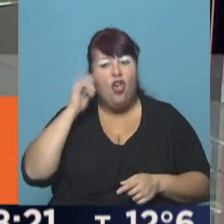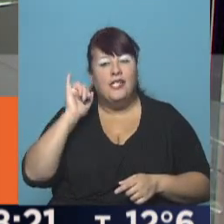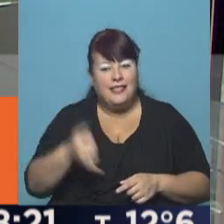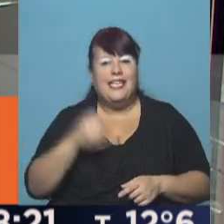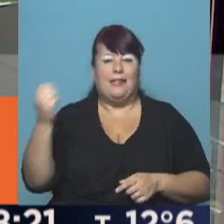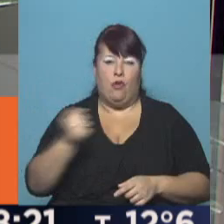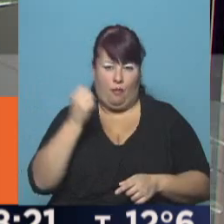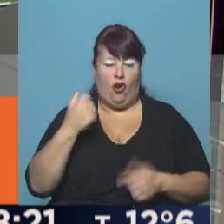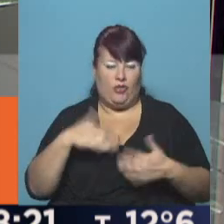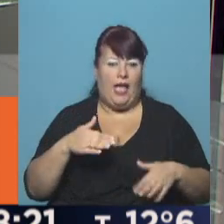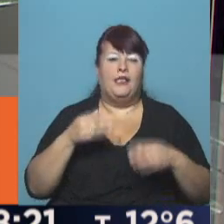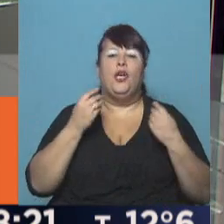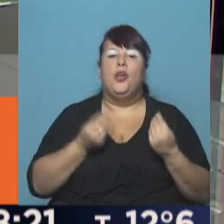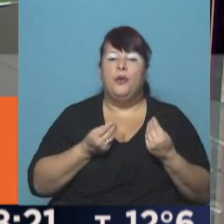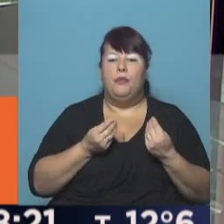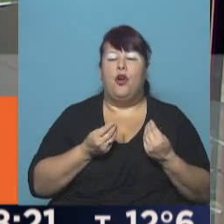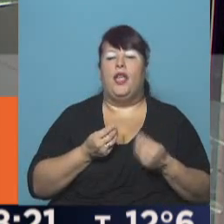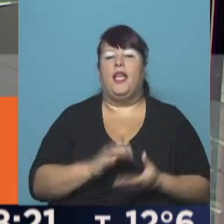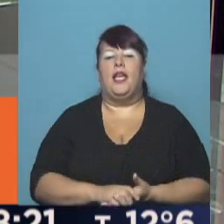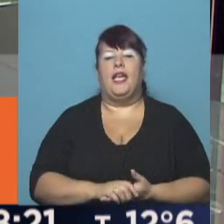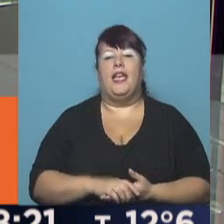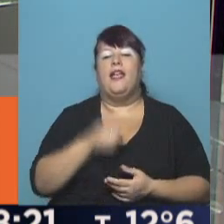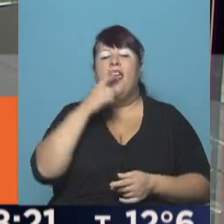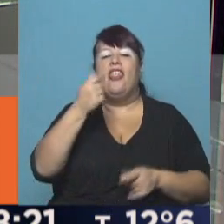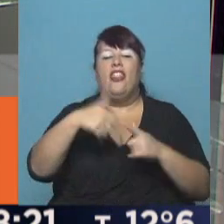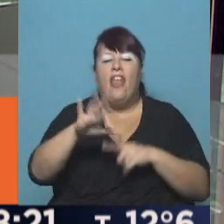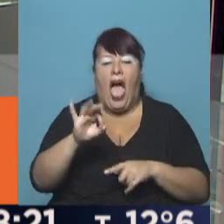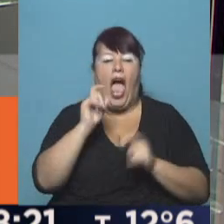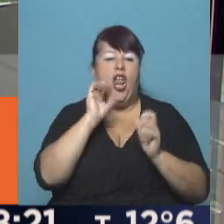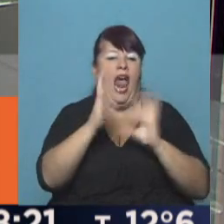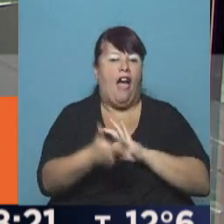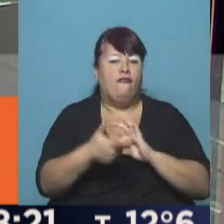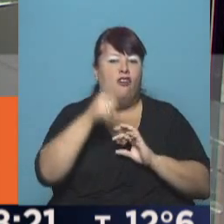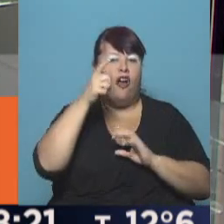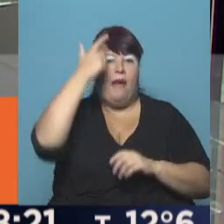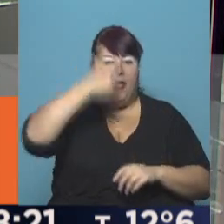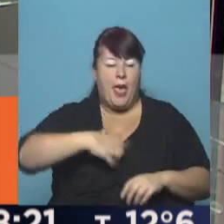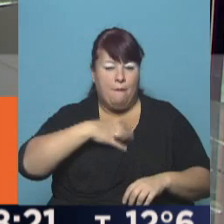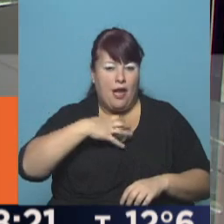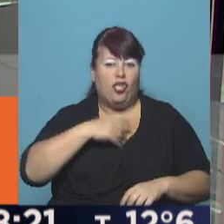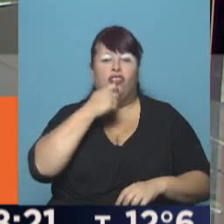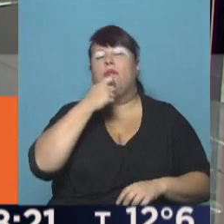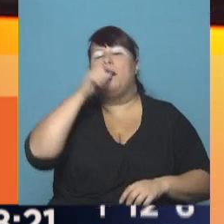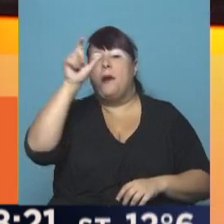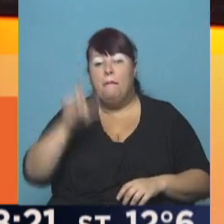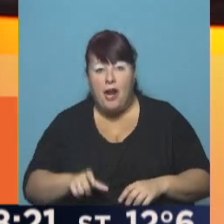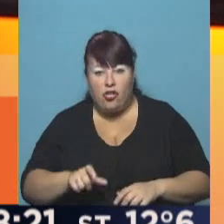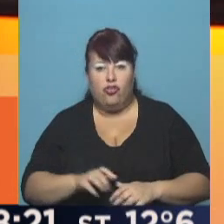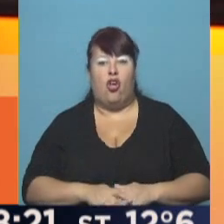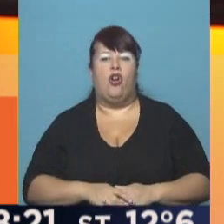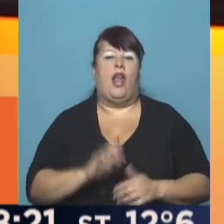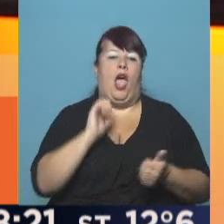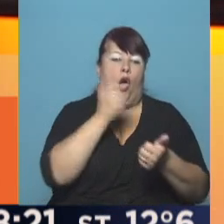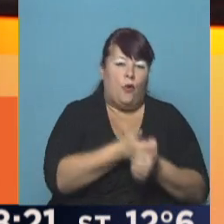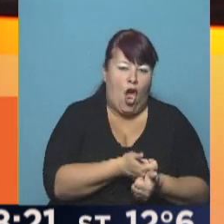nos interesa mucho, porque el daño y las características de personalidad de una persona que comete